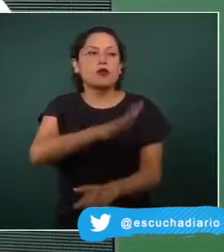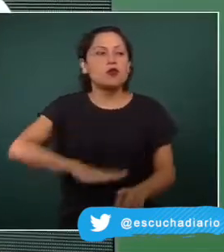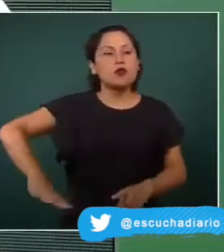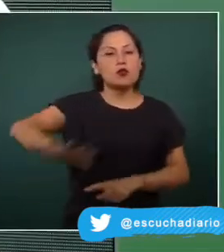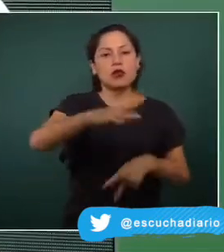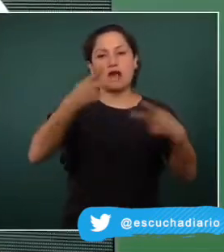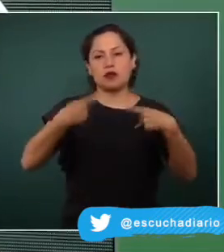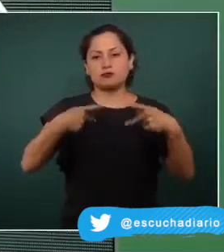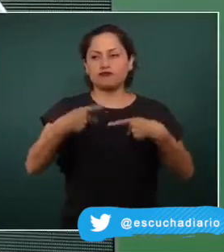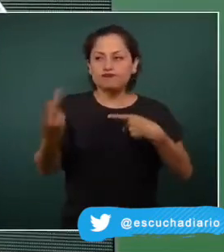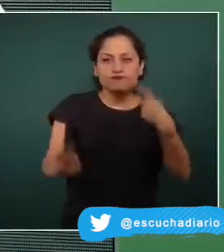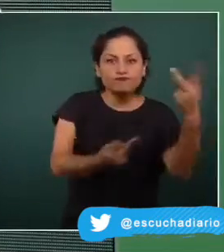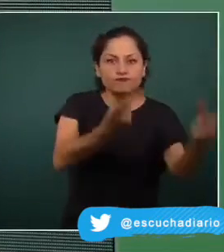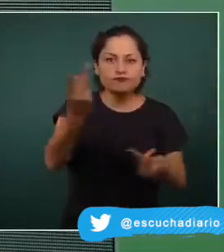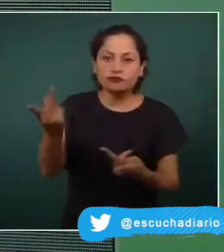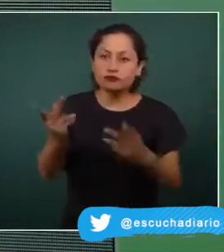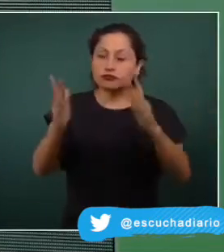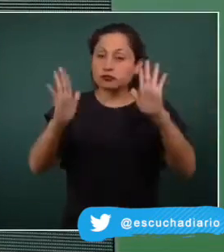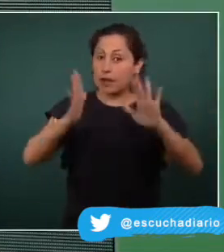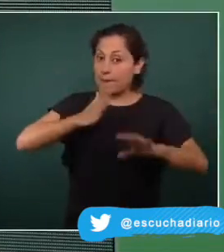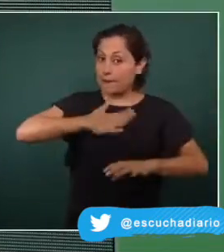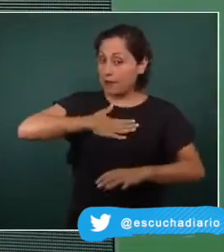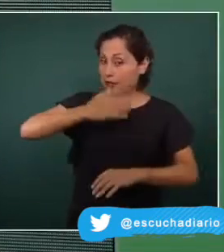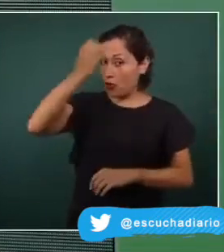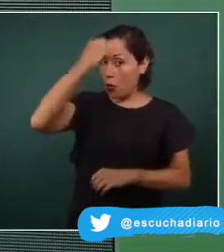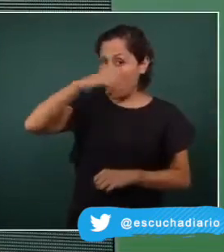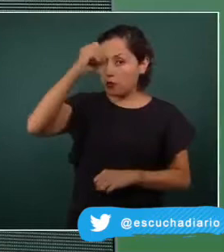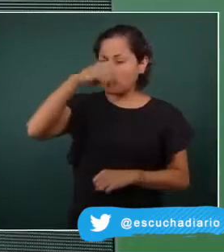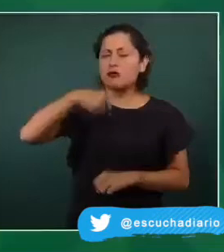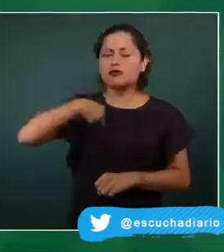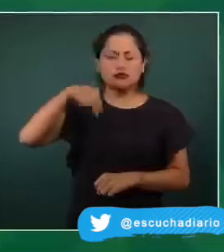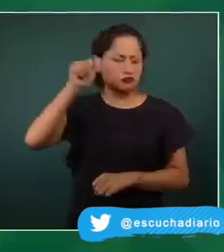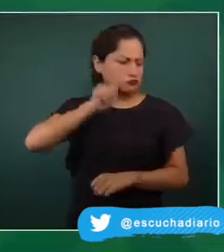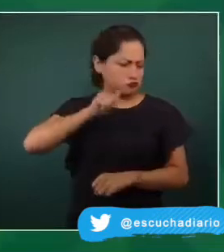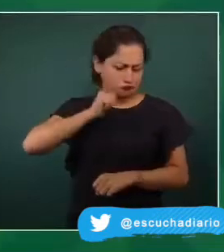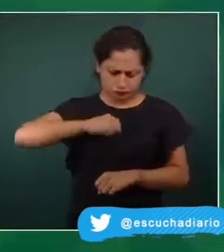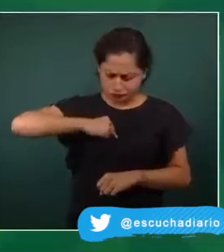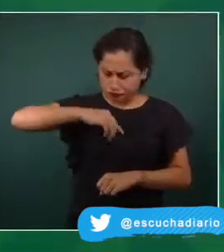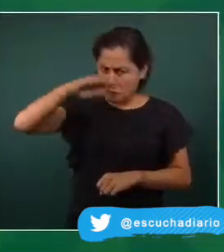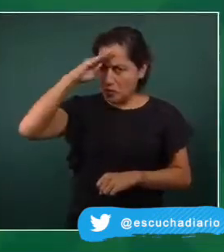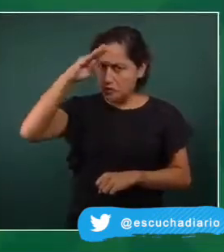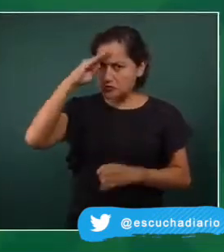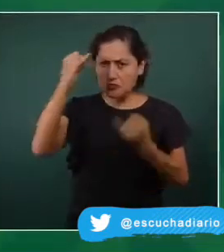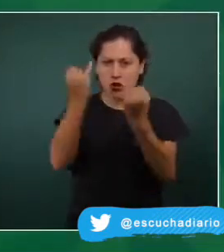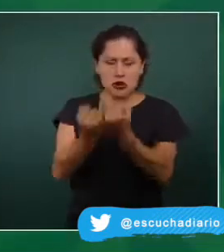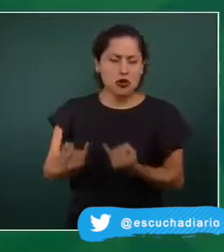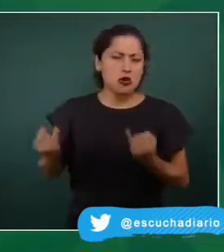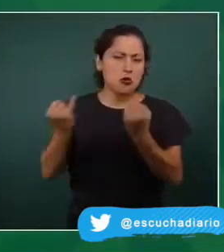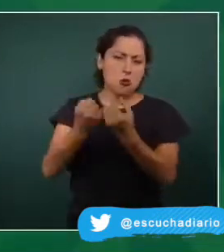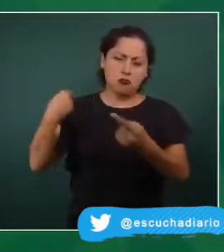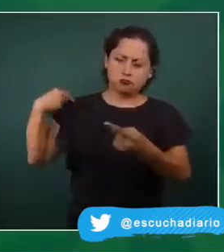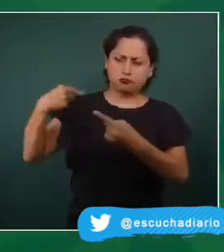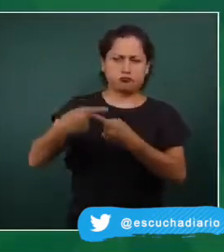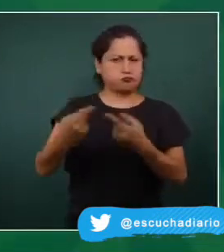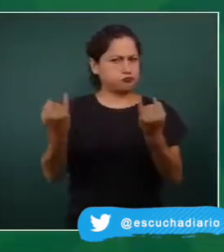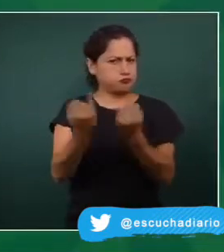siempre. Presidente. Y que no solo deben ser dos, sino que